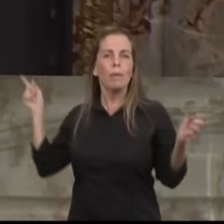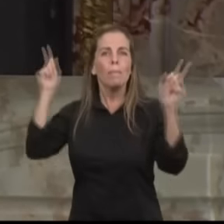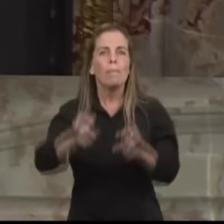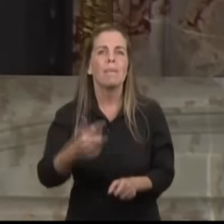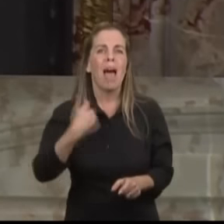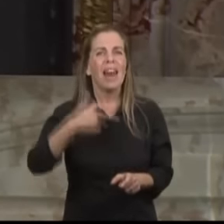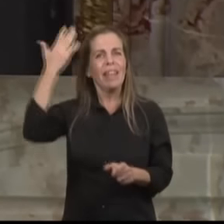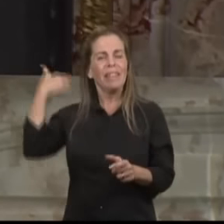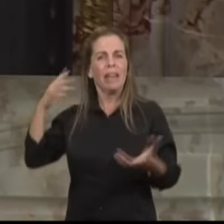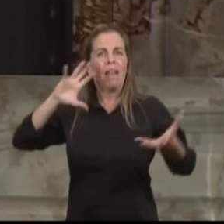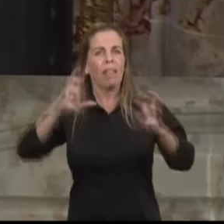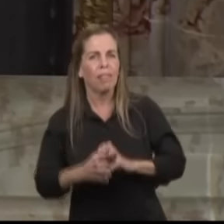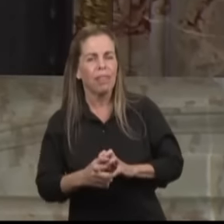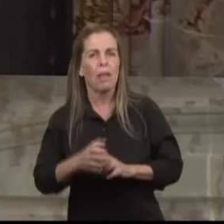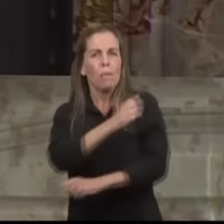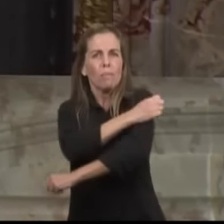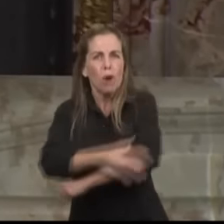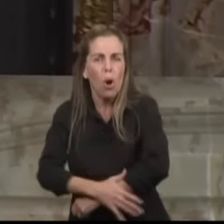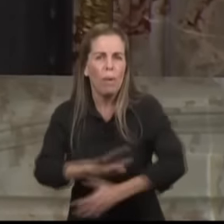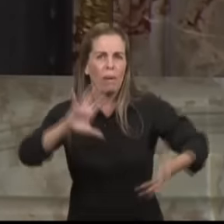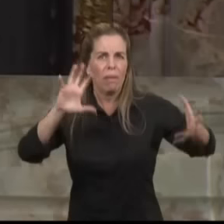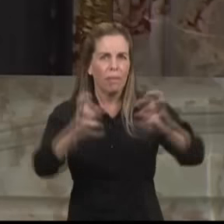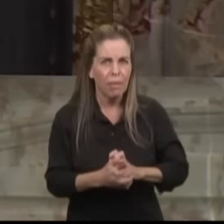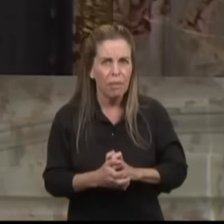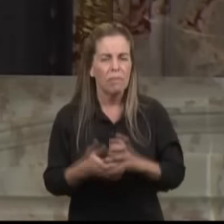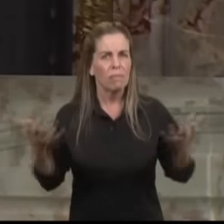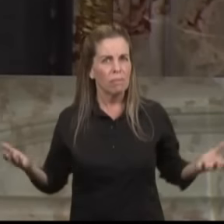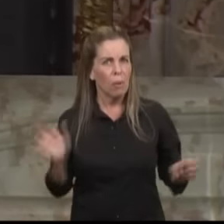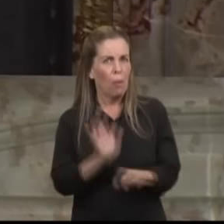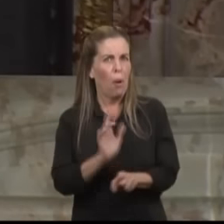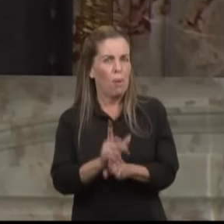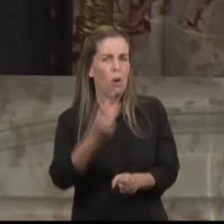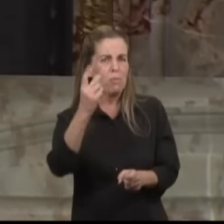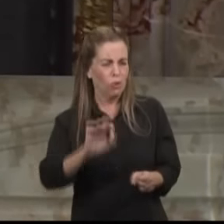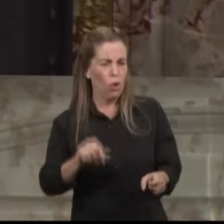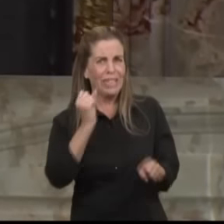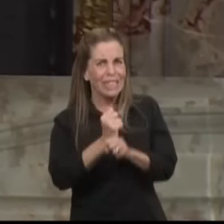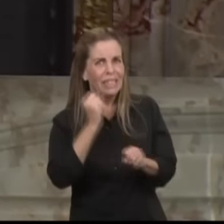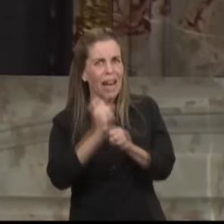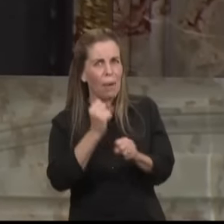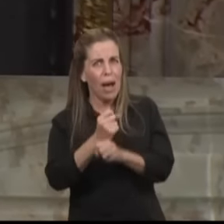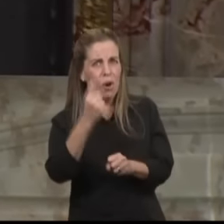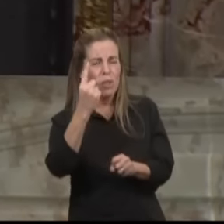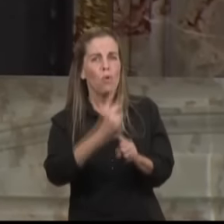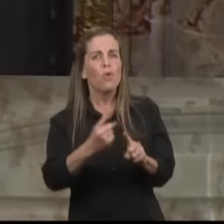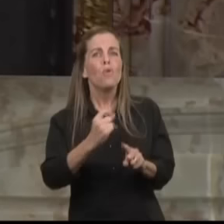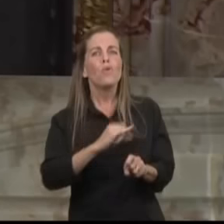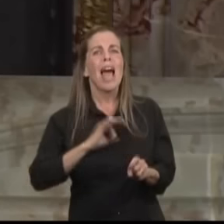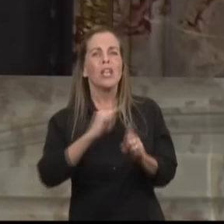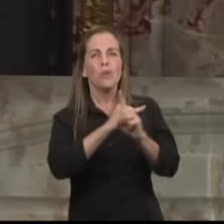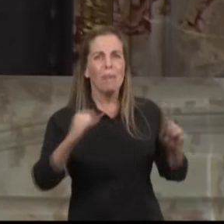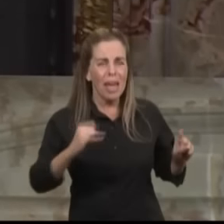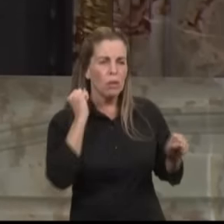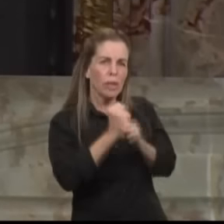pasado, del empobrecimiento y de la decadencia, es decir, tirar a la basura todo el sacrificio de este año y medio que hemos hecho